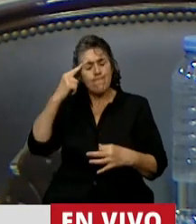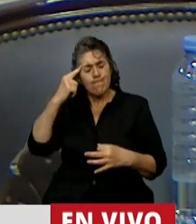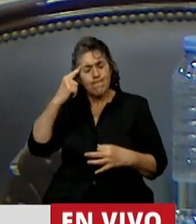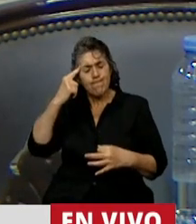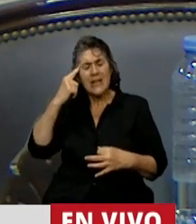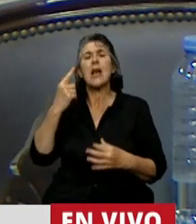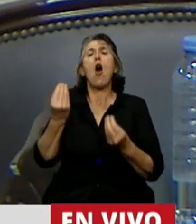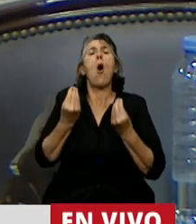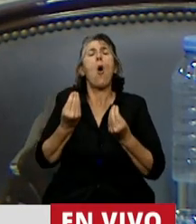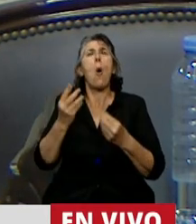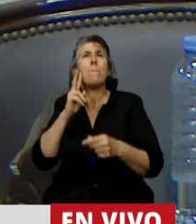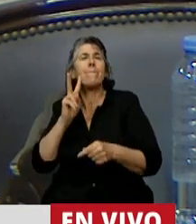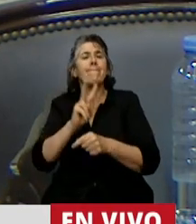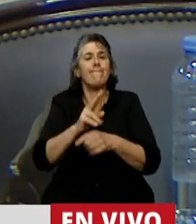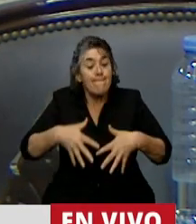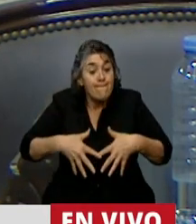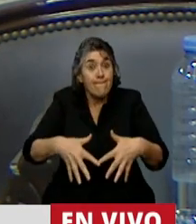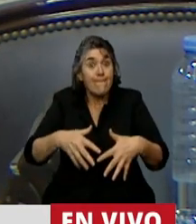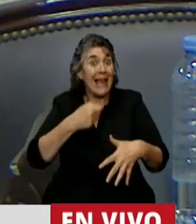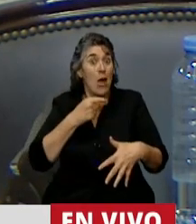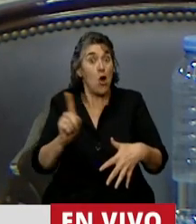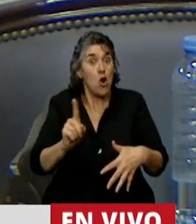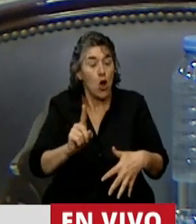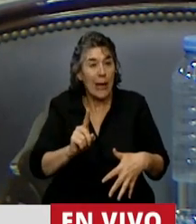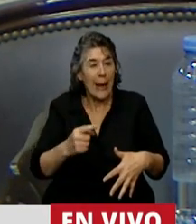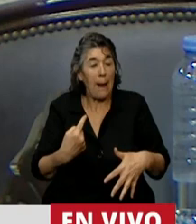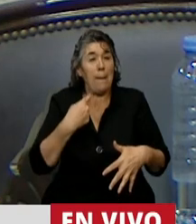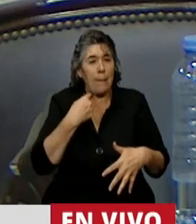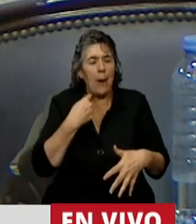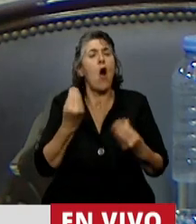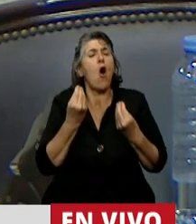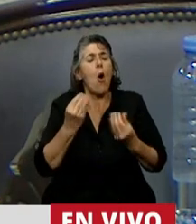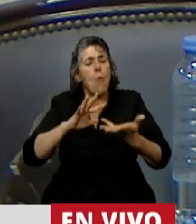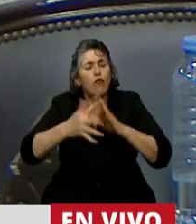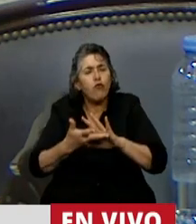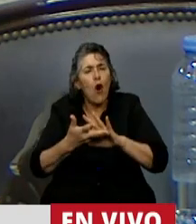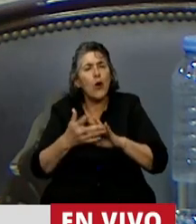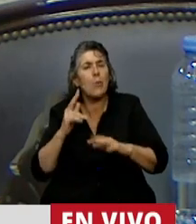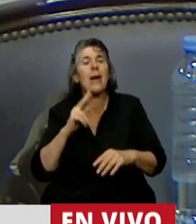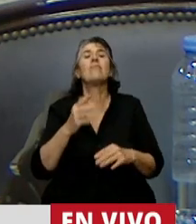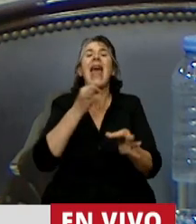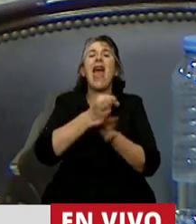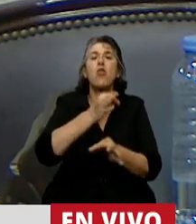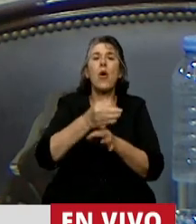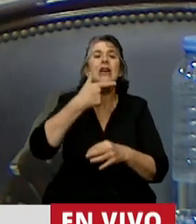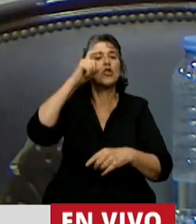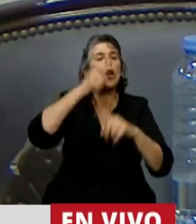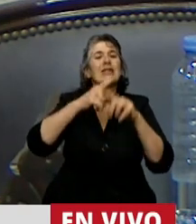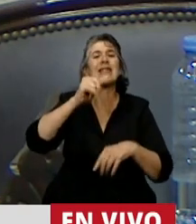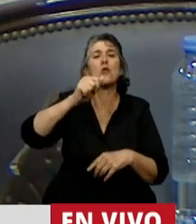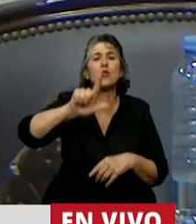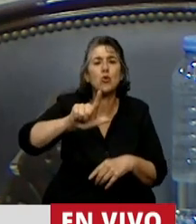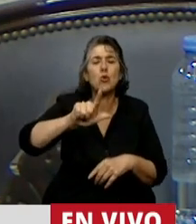embarazos no deseados, quien debe implementar políticas que impulsen activamente la educación sexual en todas las